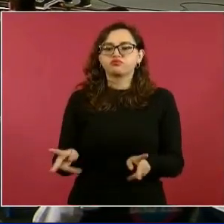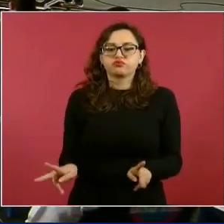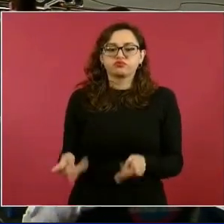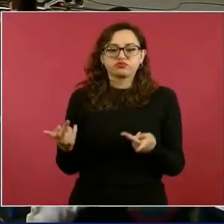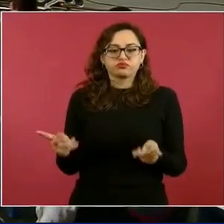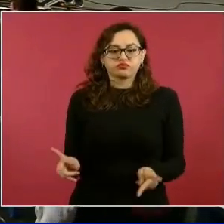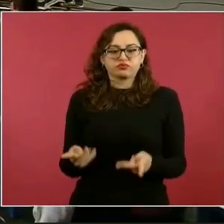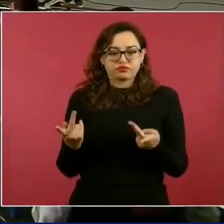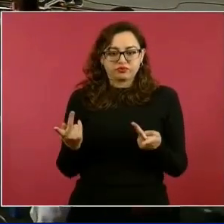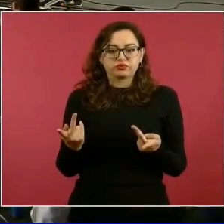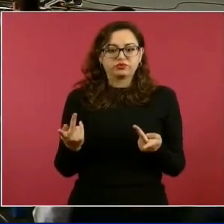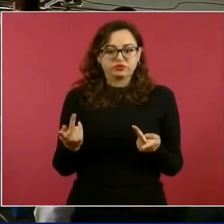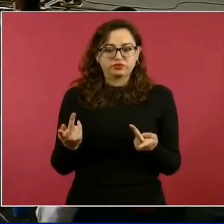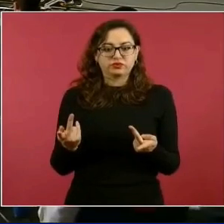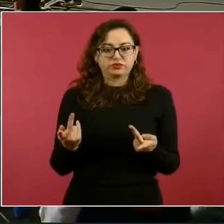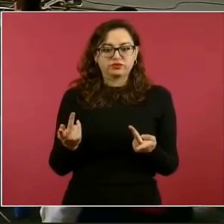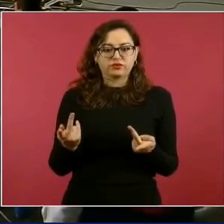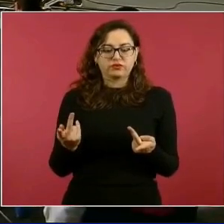porque lo que querían era